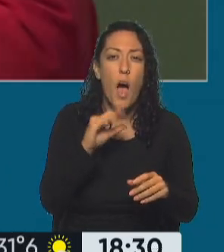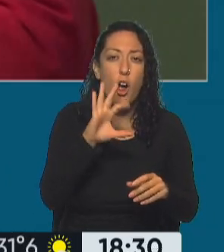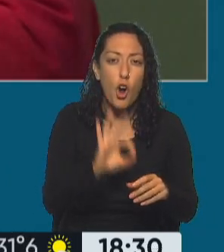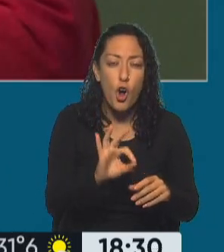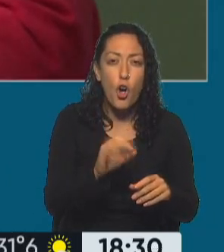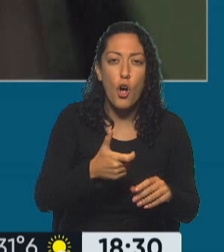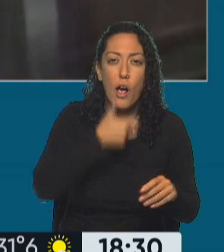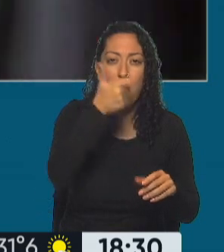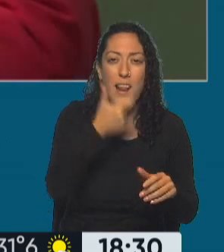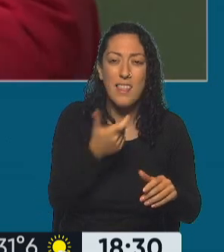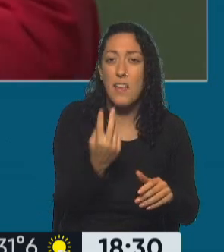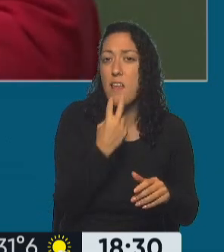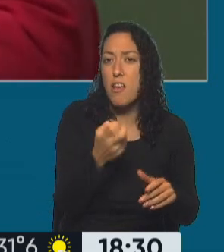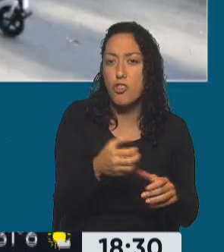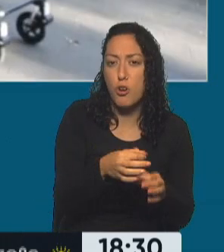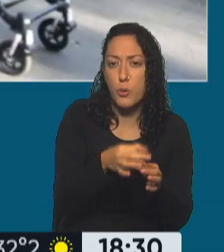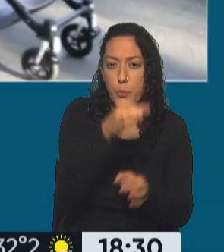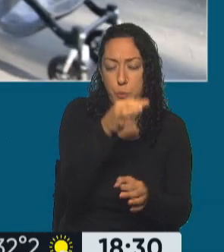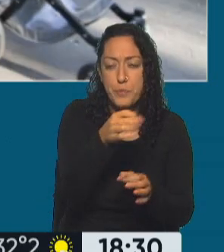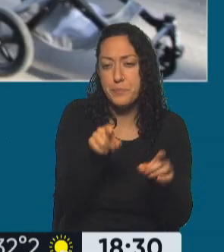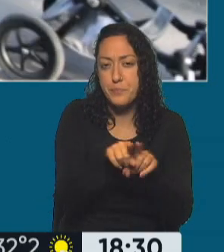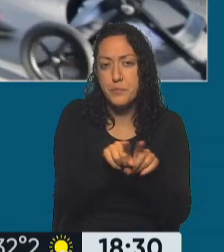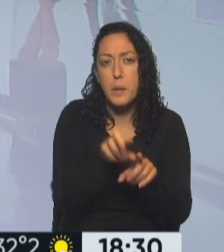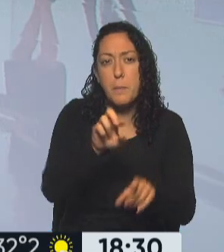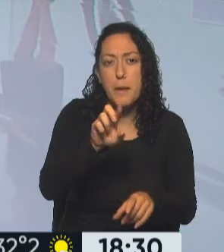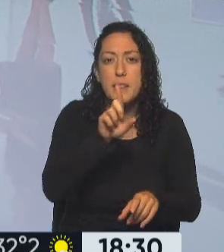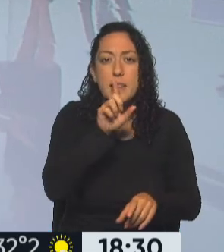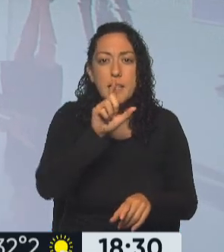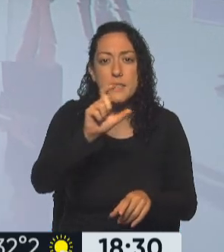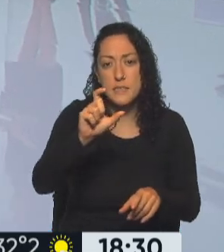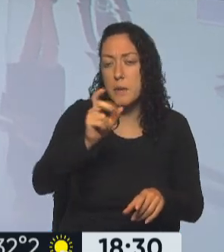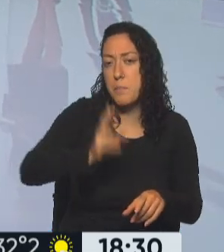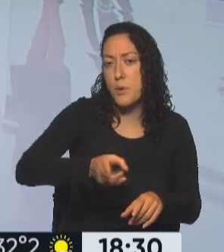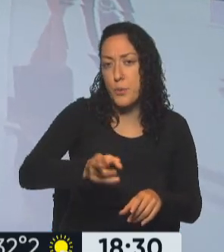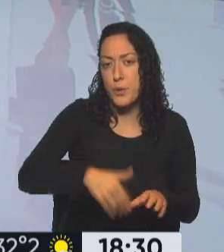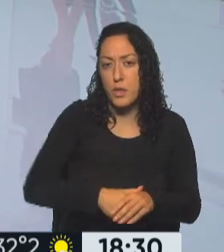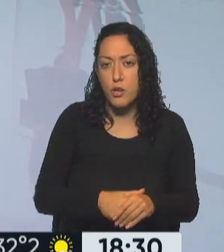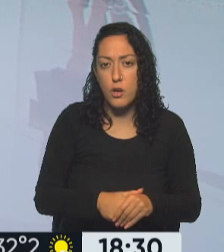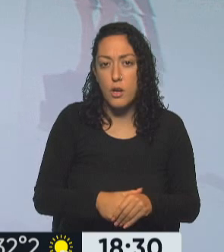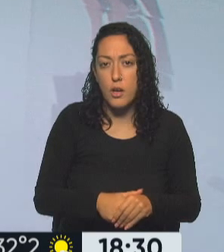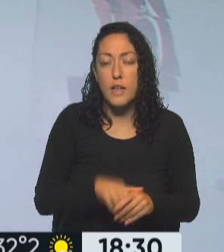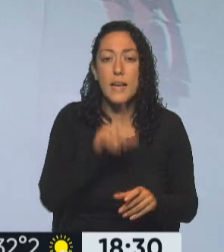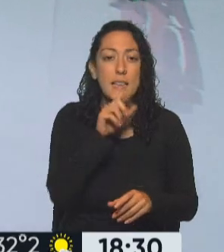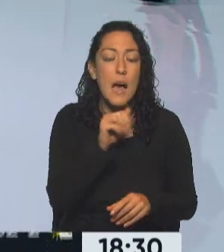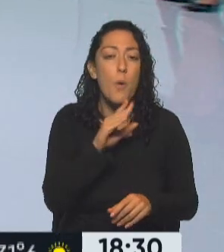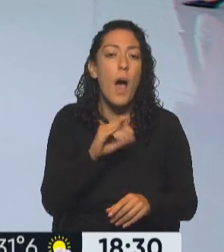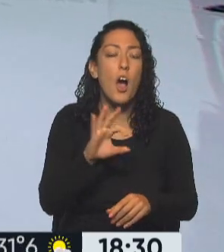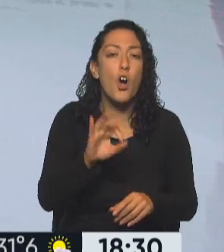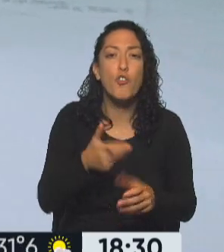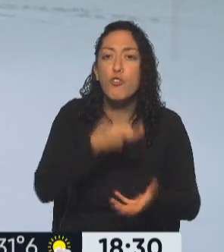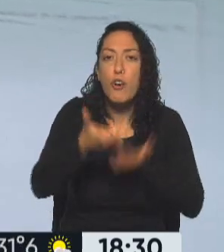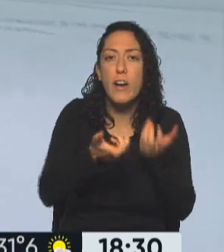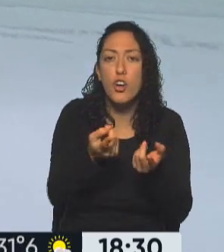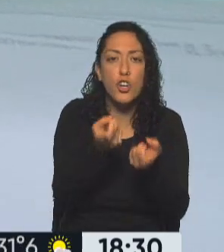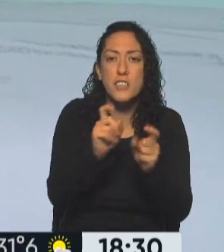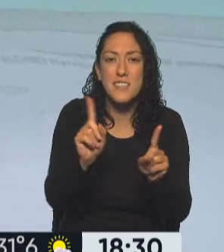dispositivo electrónico. El PTC, ¿no? O PTC. Sí. A ver. Que calienta el tabaco sin combustión. Es decir, no lo